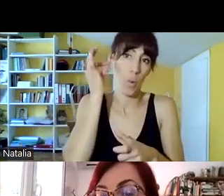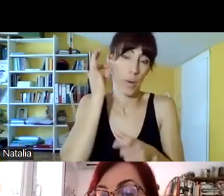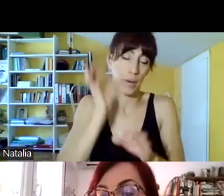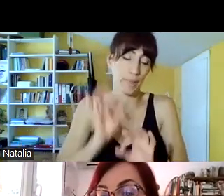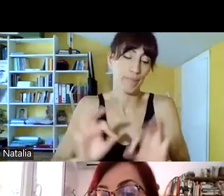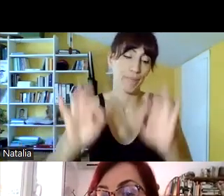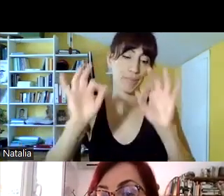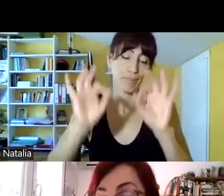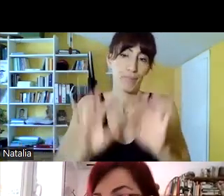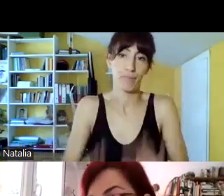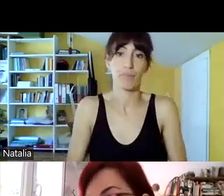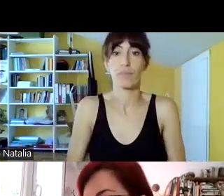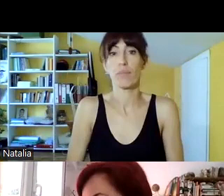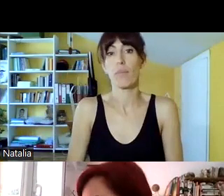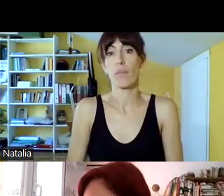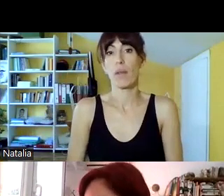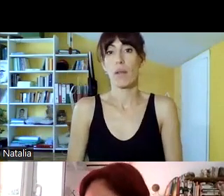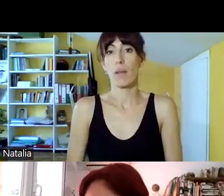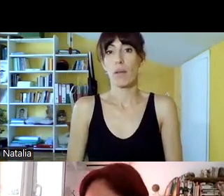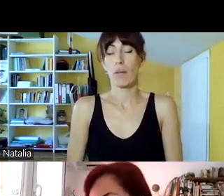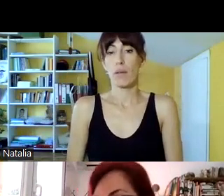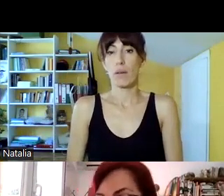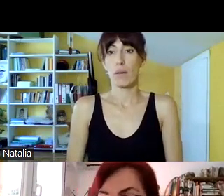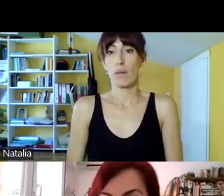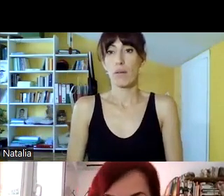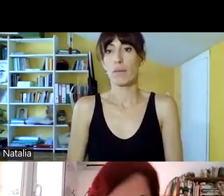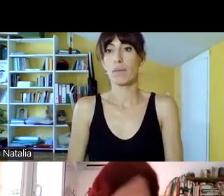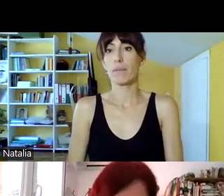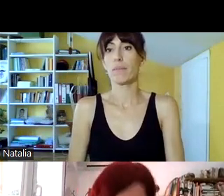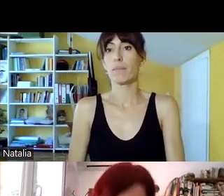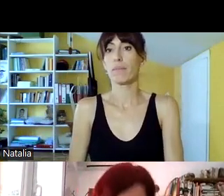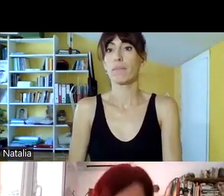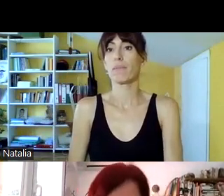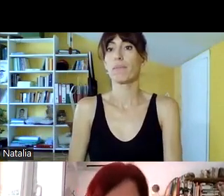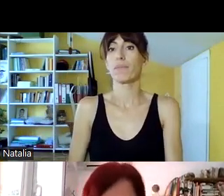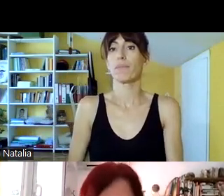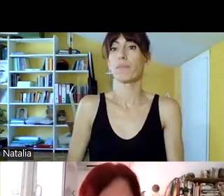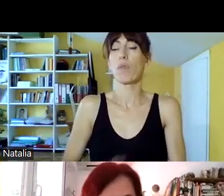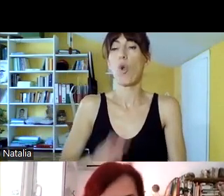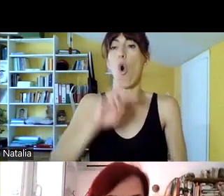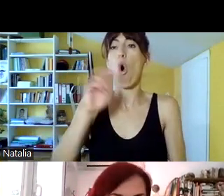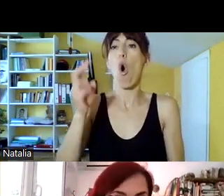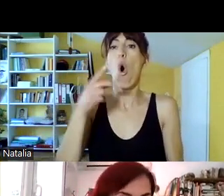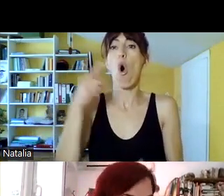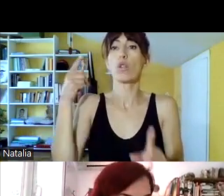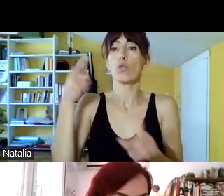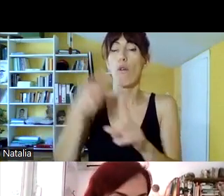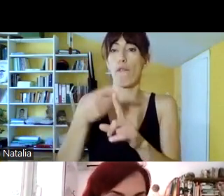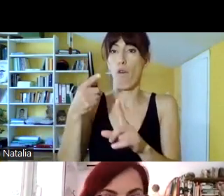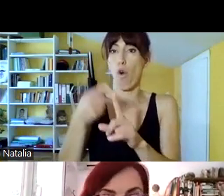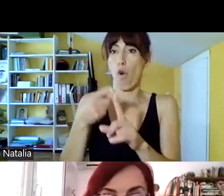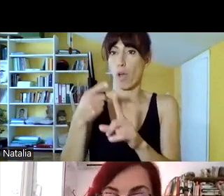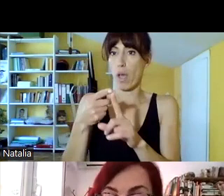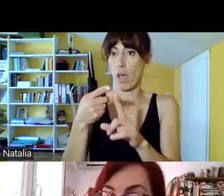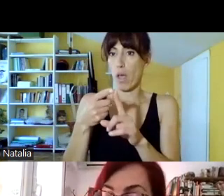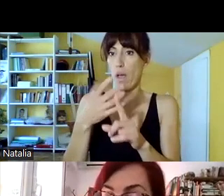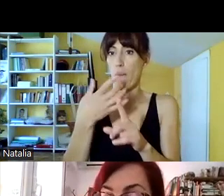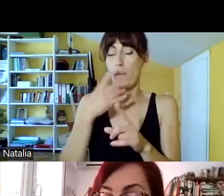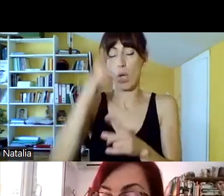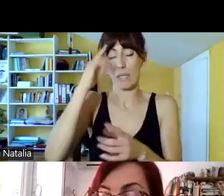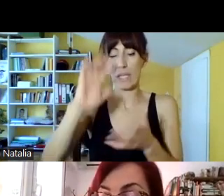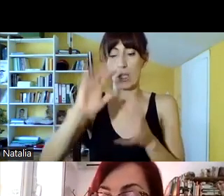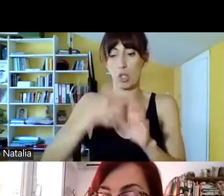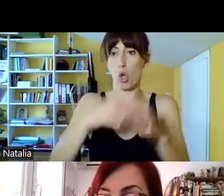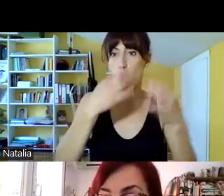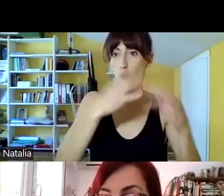enfoque que también se está empezando a usar, basado en necesidades, ¿no? Que tiene que ver con esta dualidad del trastorno mental común y el